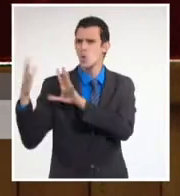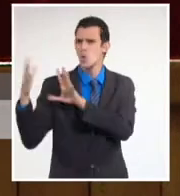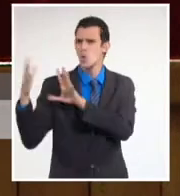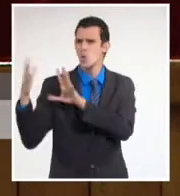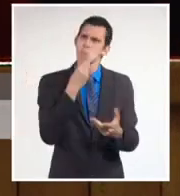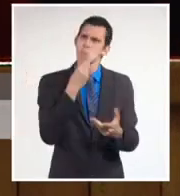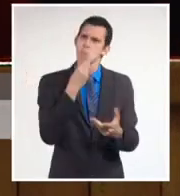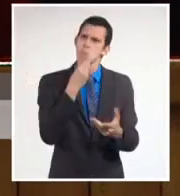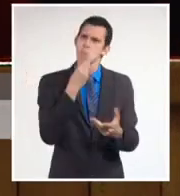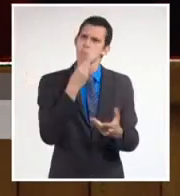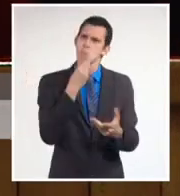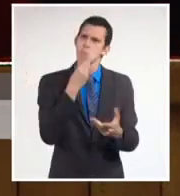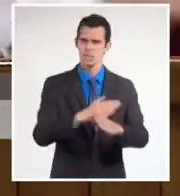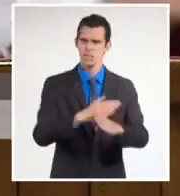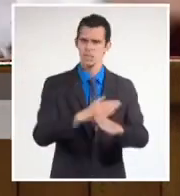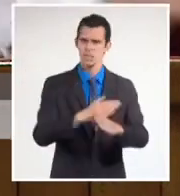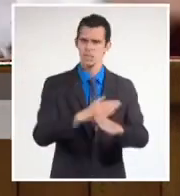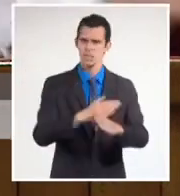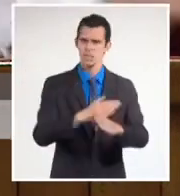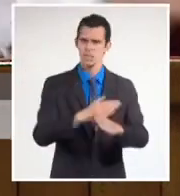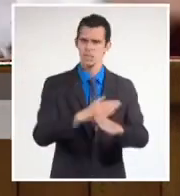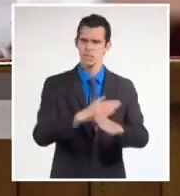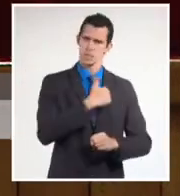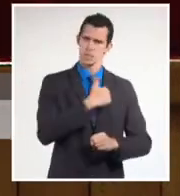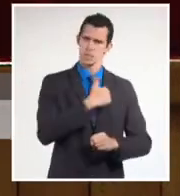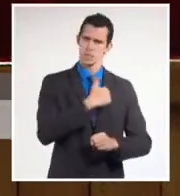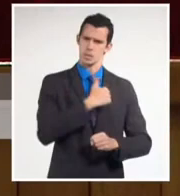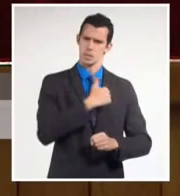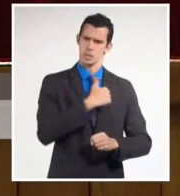las cooperativas, el trabajo por cuenta propia, para más oferta.